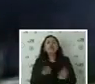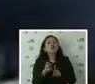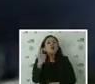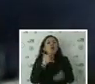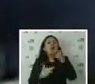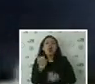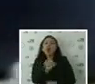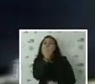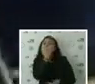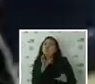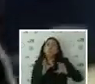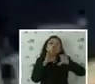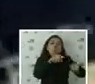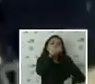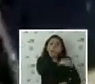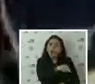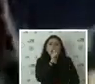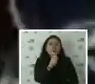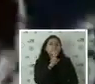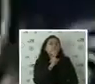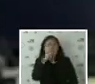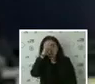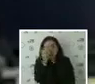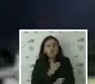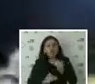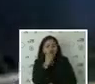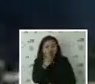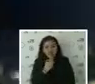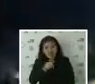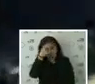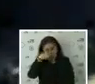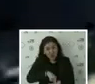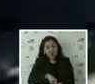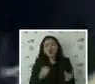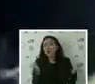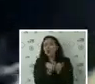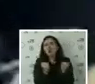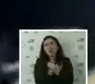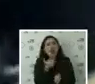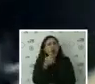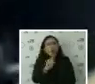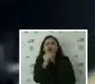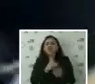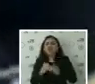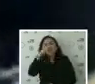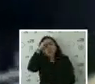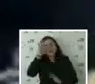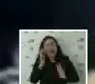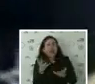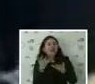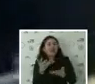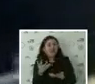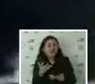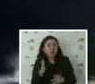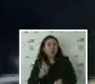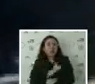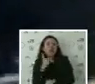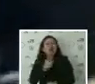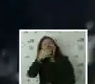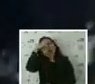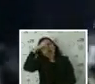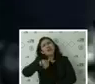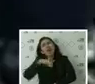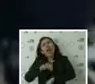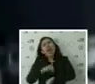a las escuelas, que sería lo mejor para todos, y creo que es todo lo que todos queremos, y no es por el extrañar a